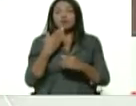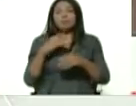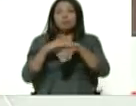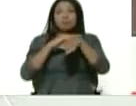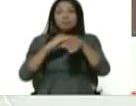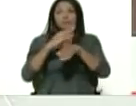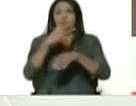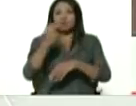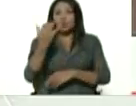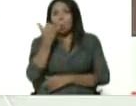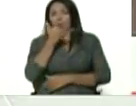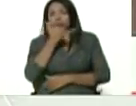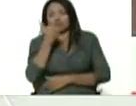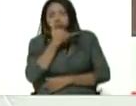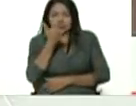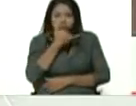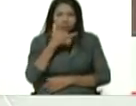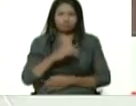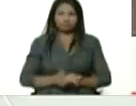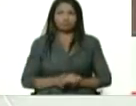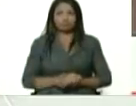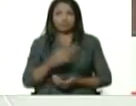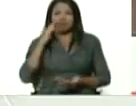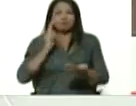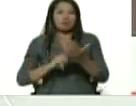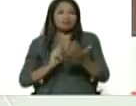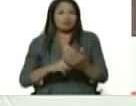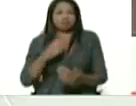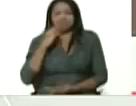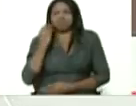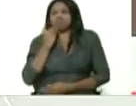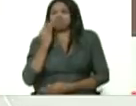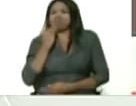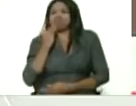reírme. Es una verdadera ridiculez.